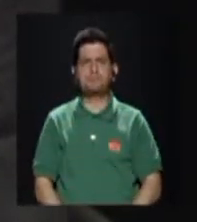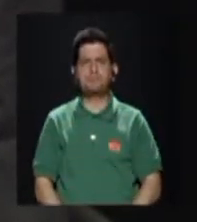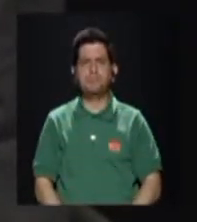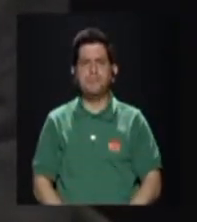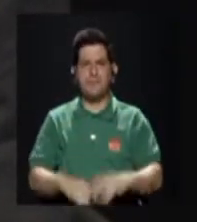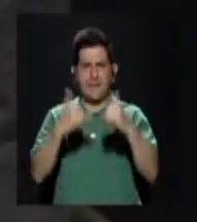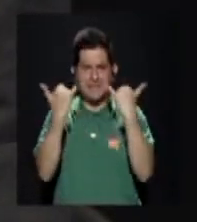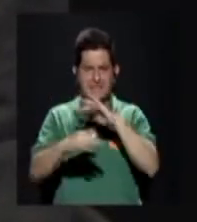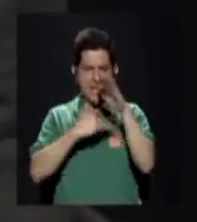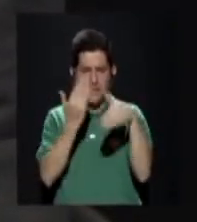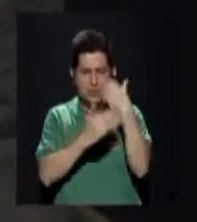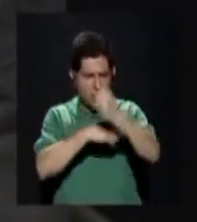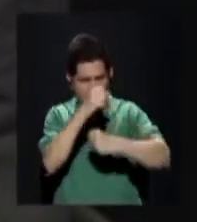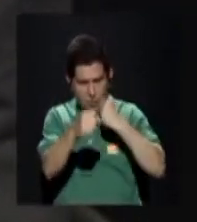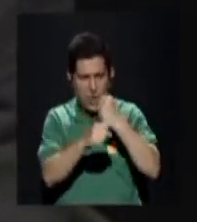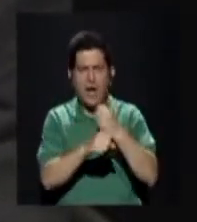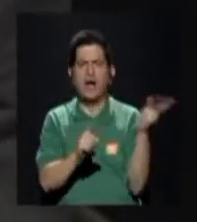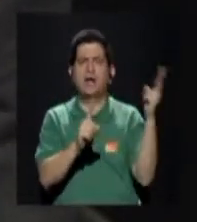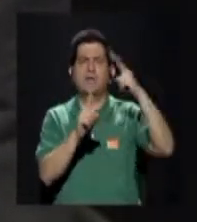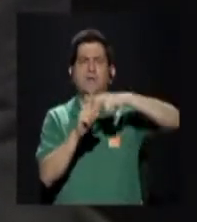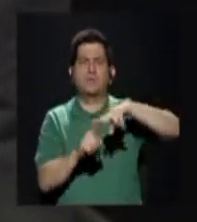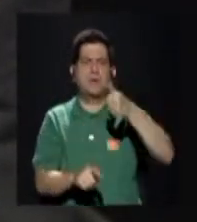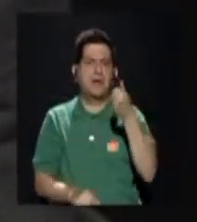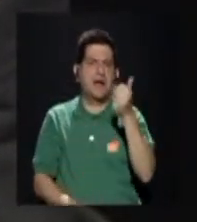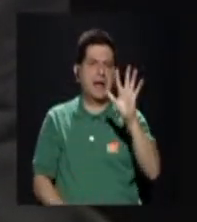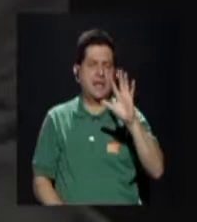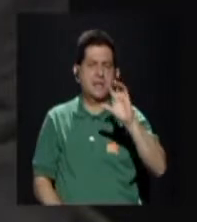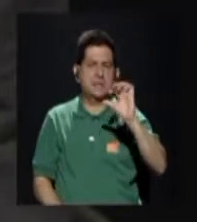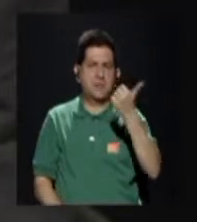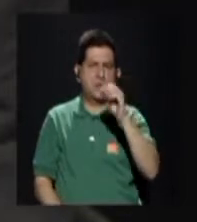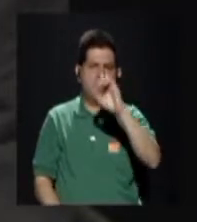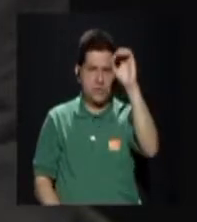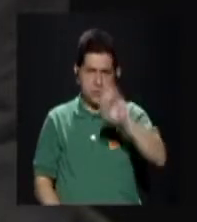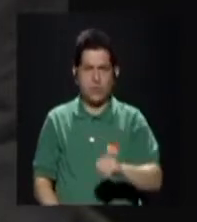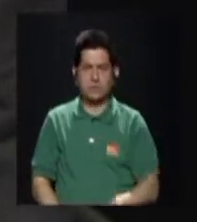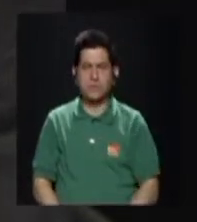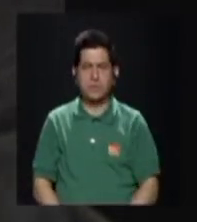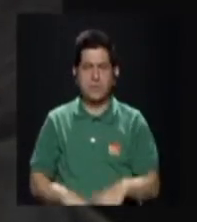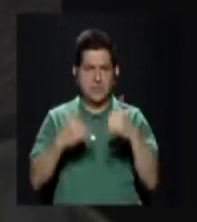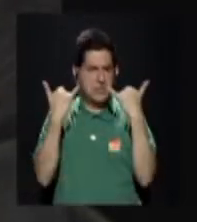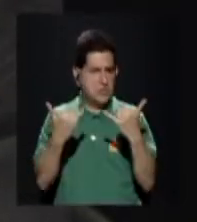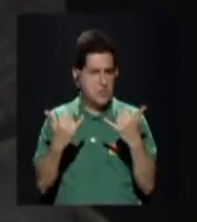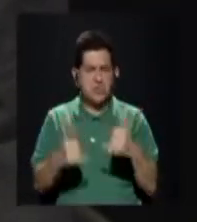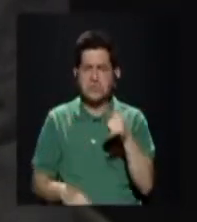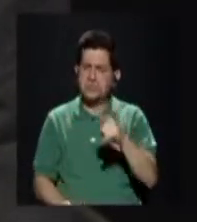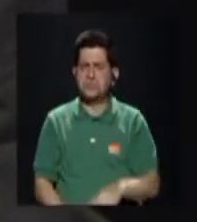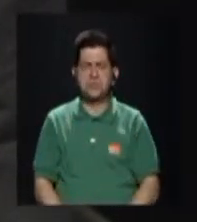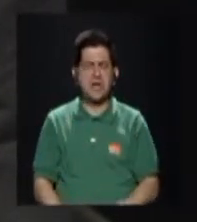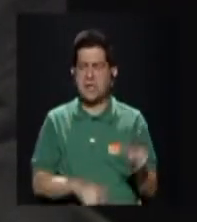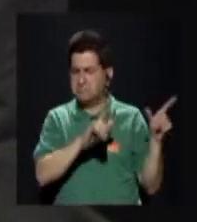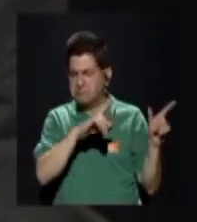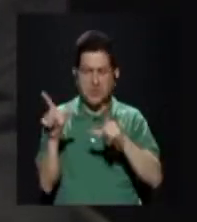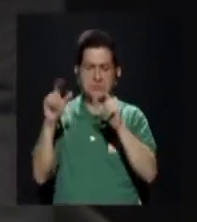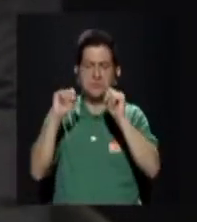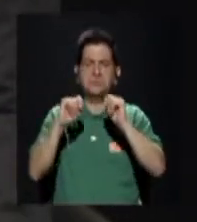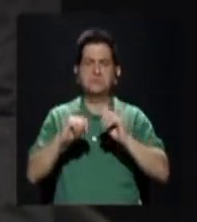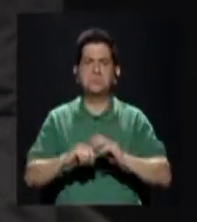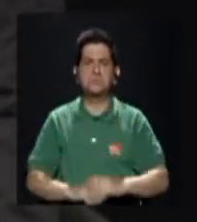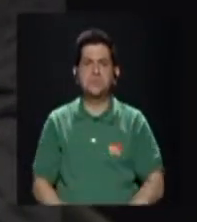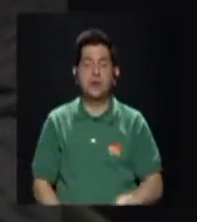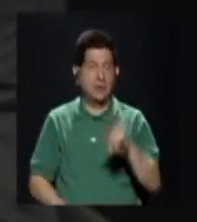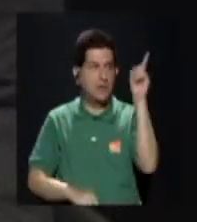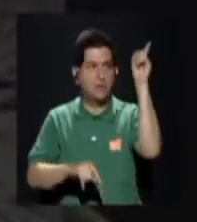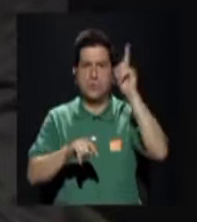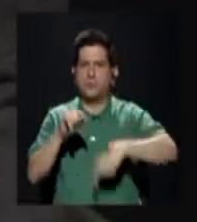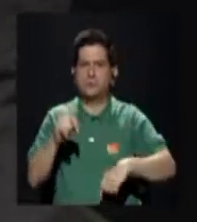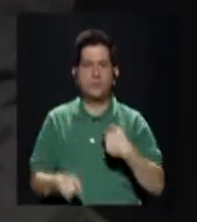Ya de cajón todos los años nos aplican 15, 10%. De cajón. Exacto. De cajón, así. Y eso no